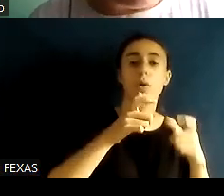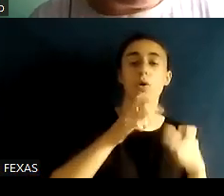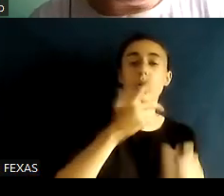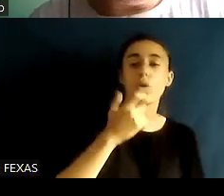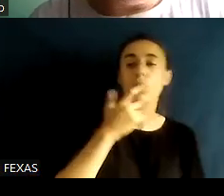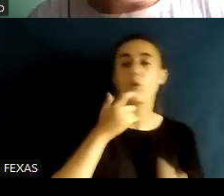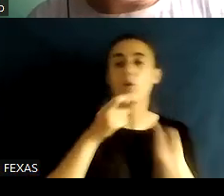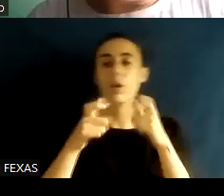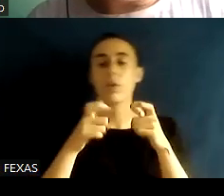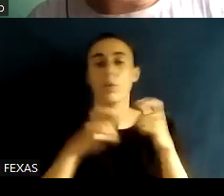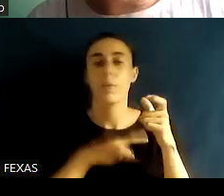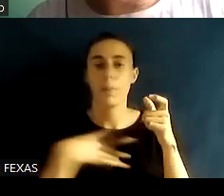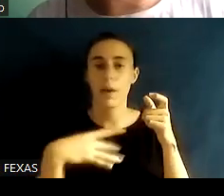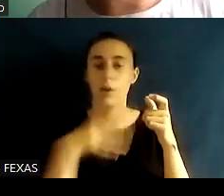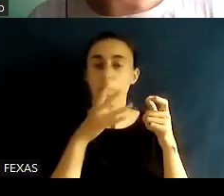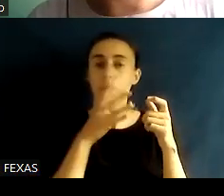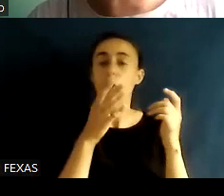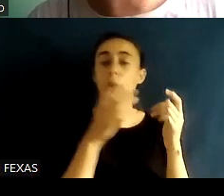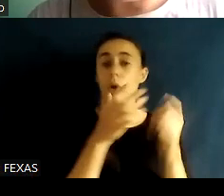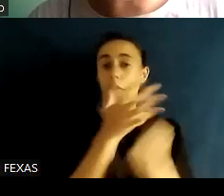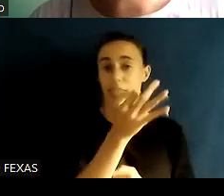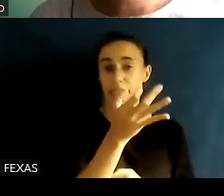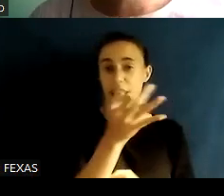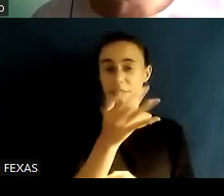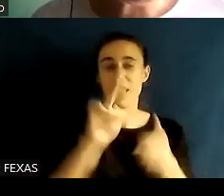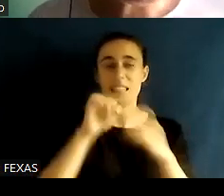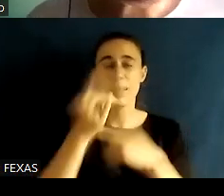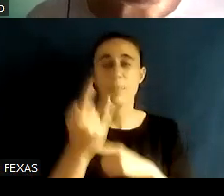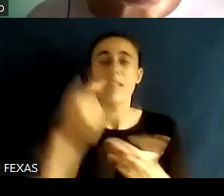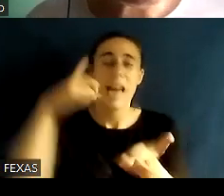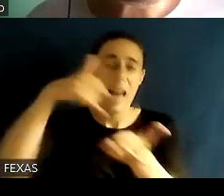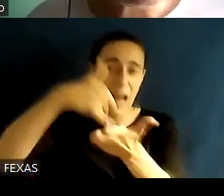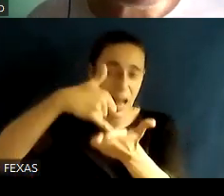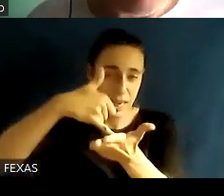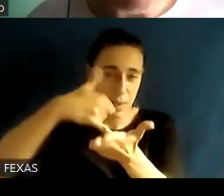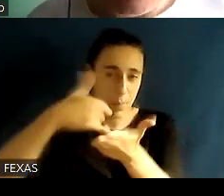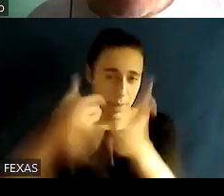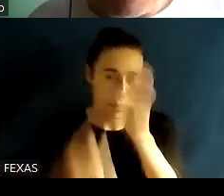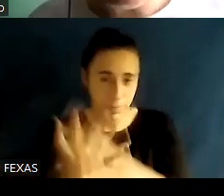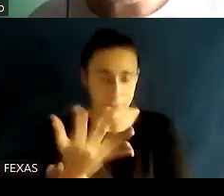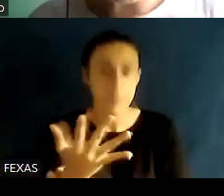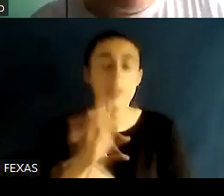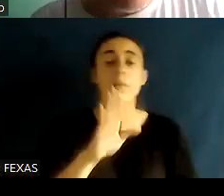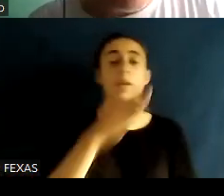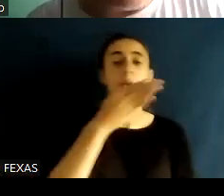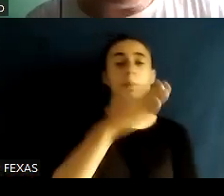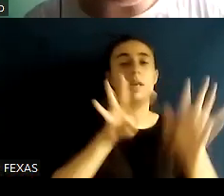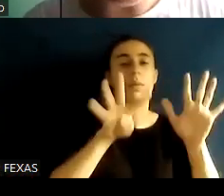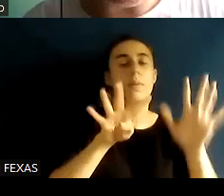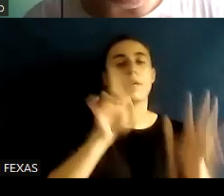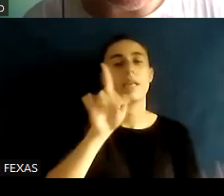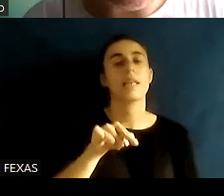que su carencia acaba generando anemia. Pero la vitamina B9, además, como